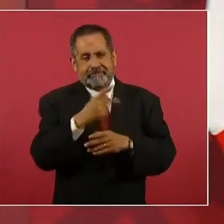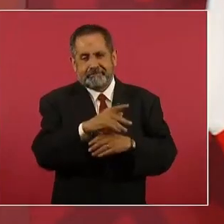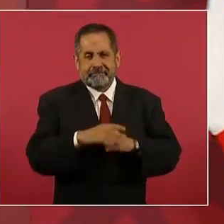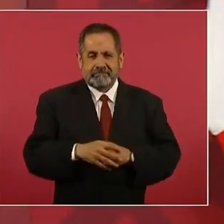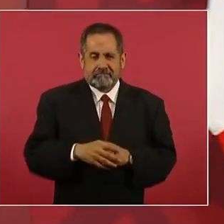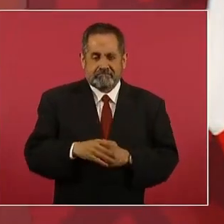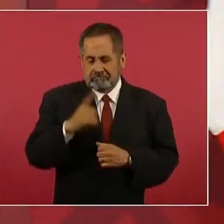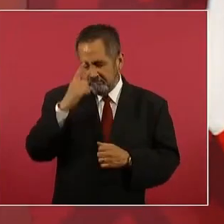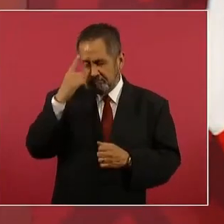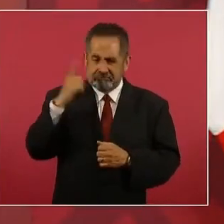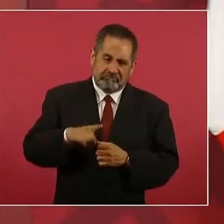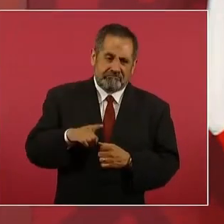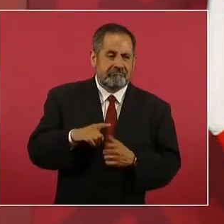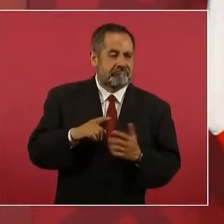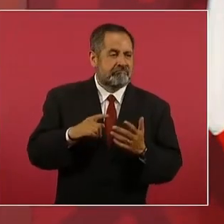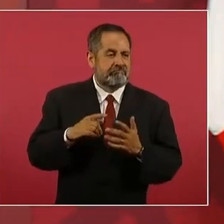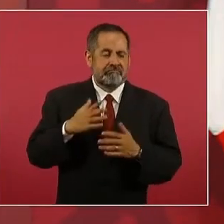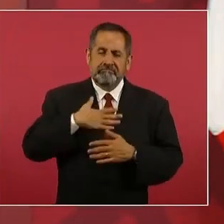lo dogmático,